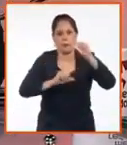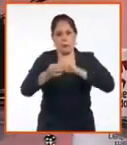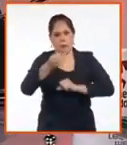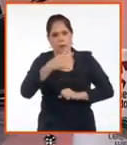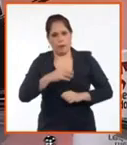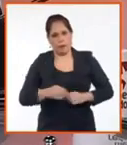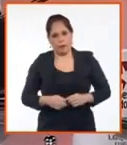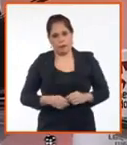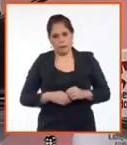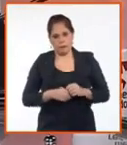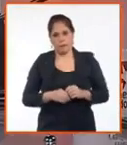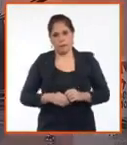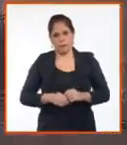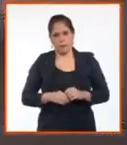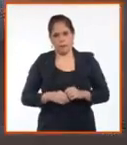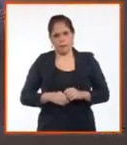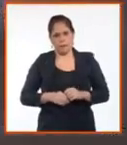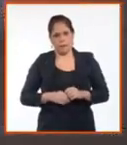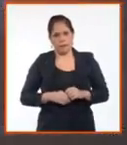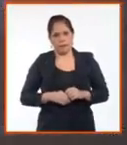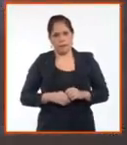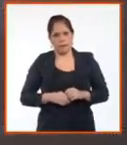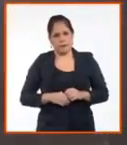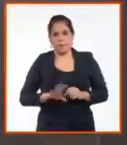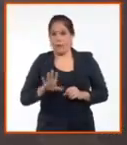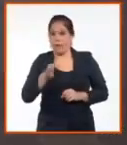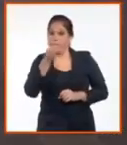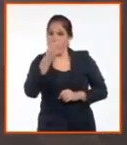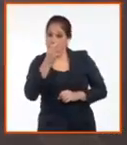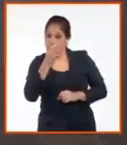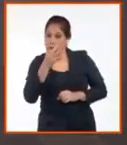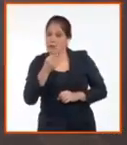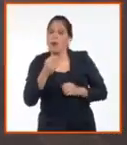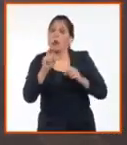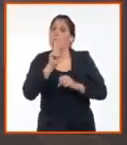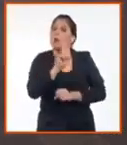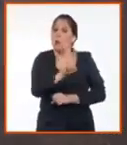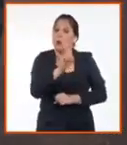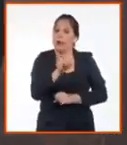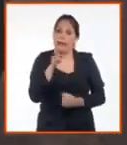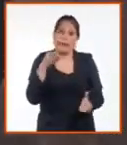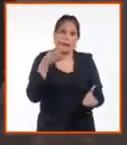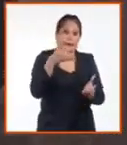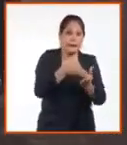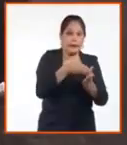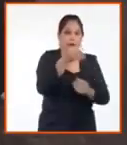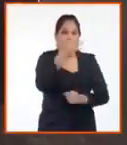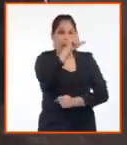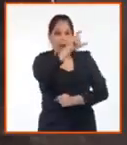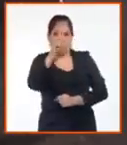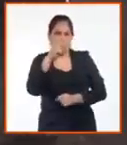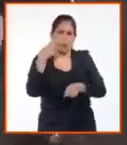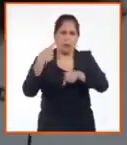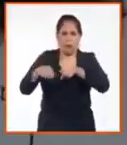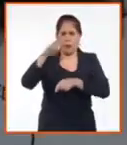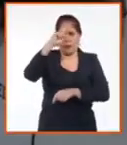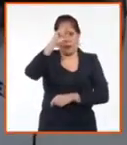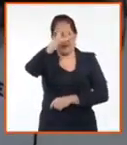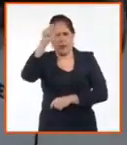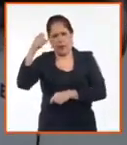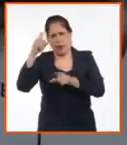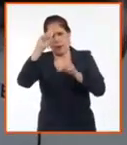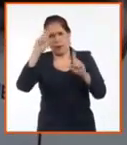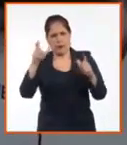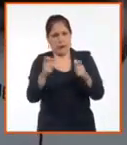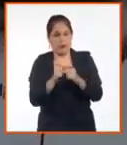garcía para que los fármacos de máxima urgencia lleguen a cada farmacia e institución de salud la empresa